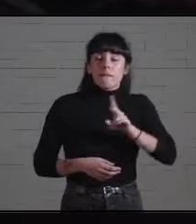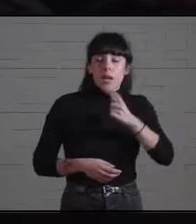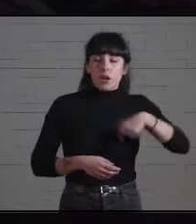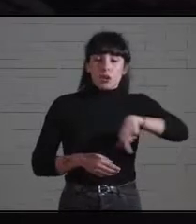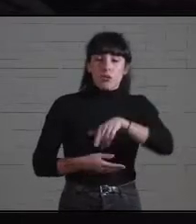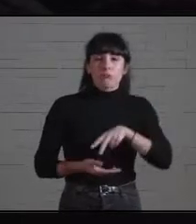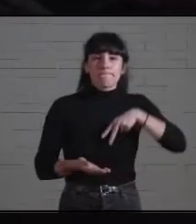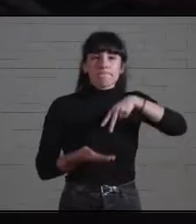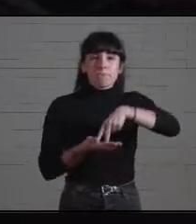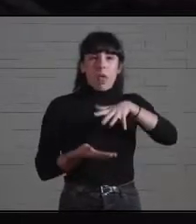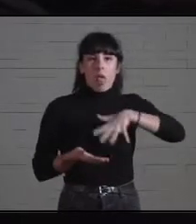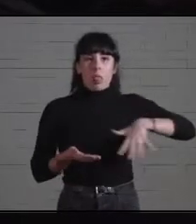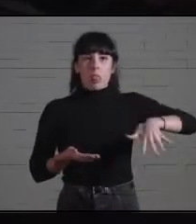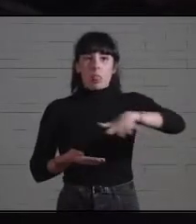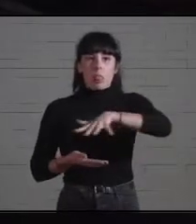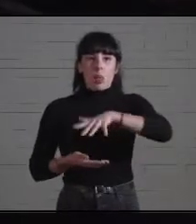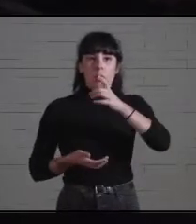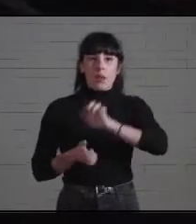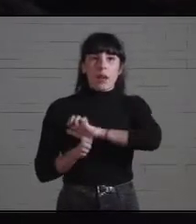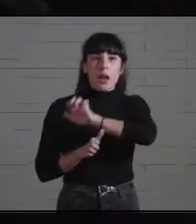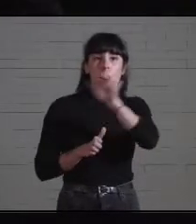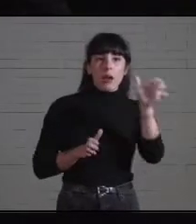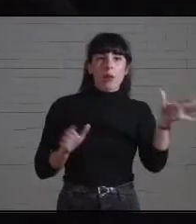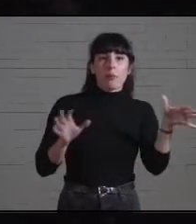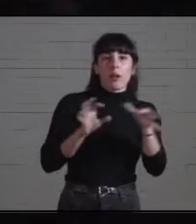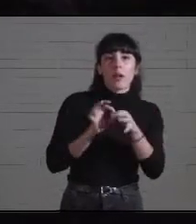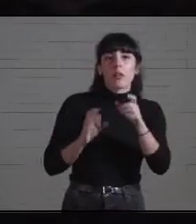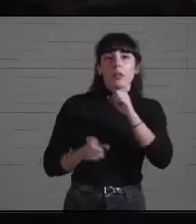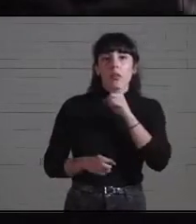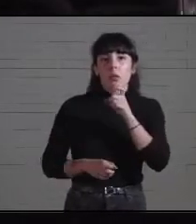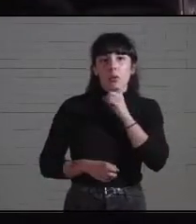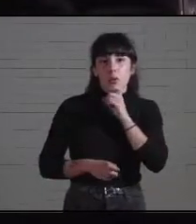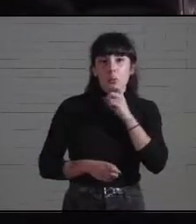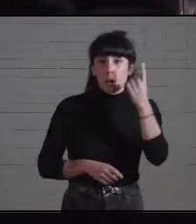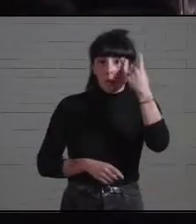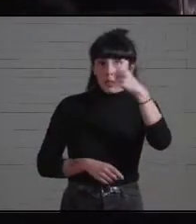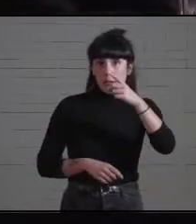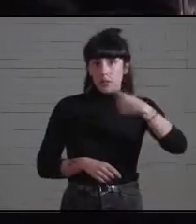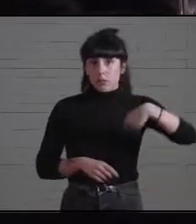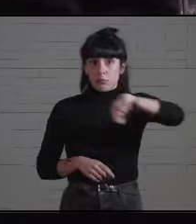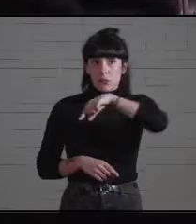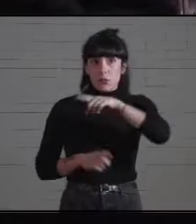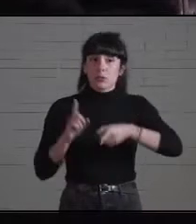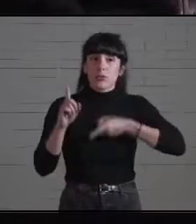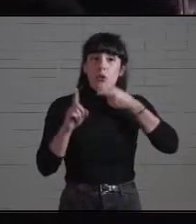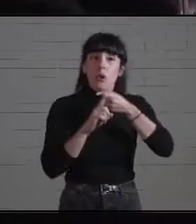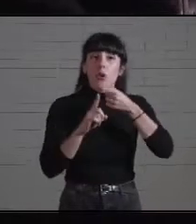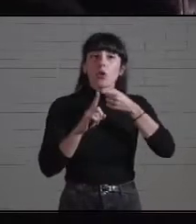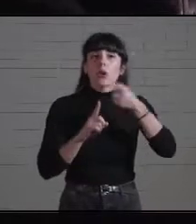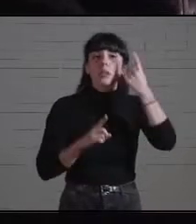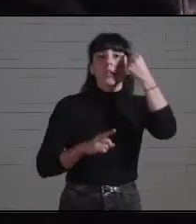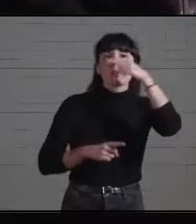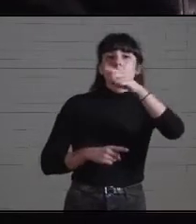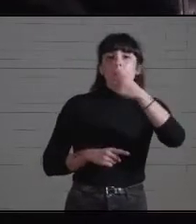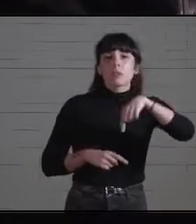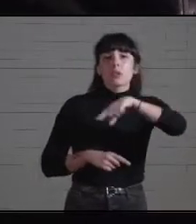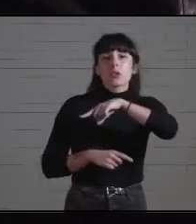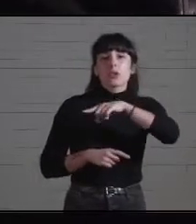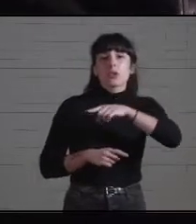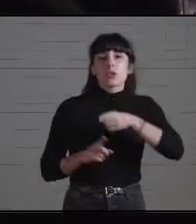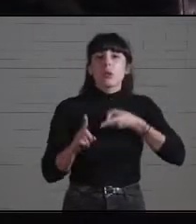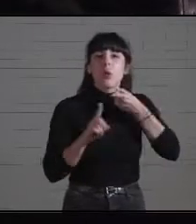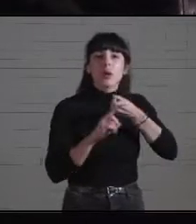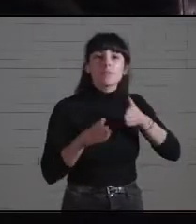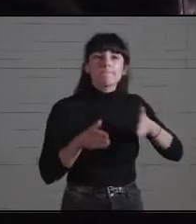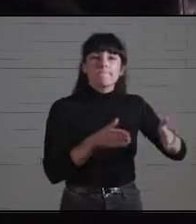Estado español dentro de Europa. Para saber un poco, esto siempre es importante para aprender y para saber hacia dónde